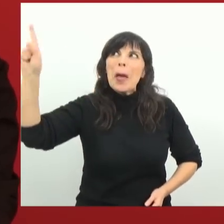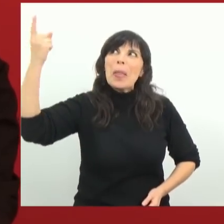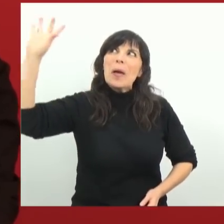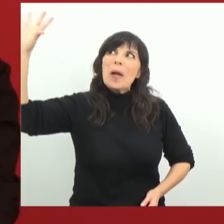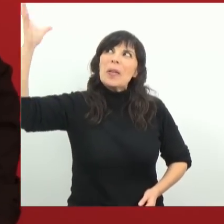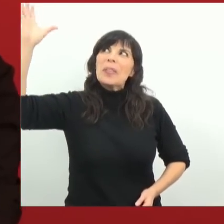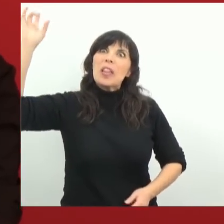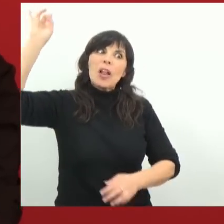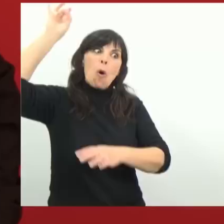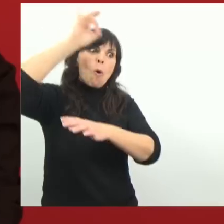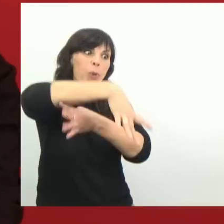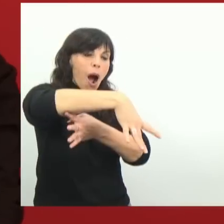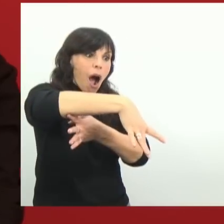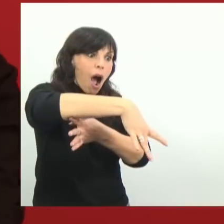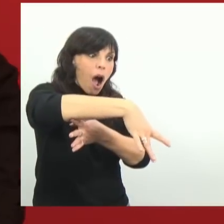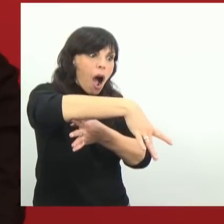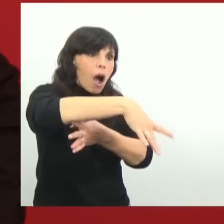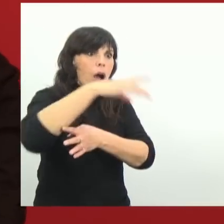hay una lucha espiritual, queridos.